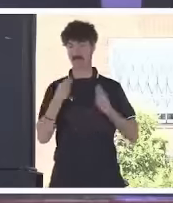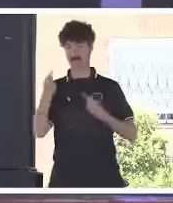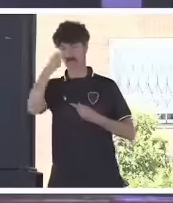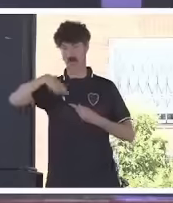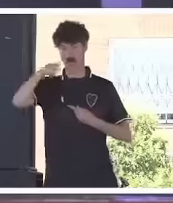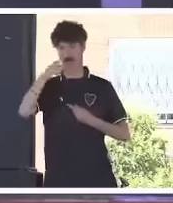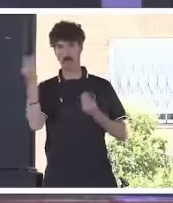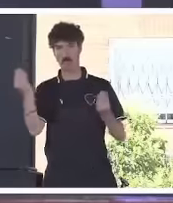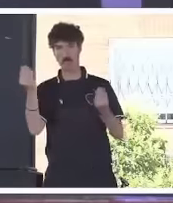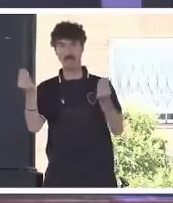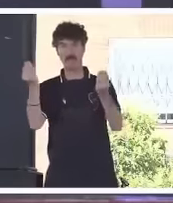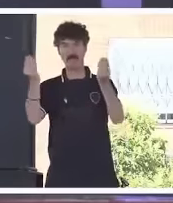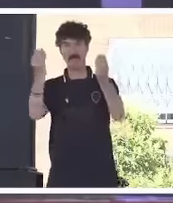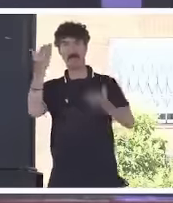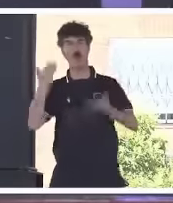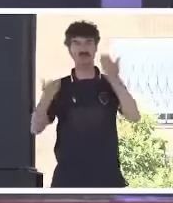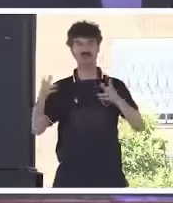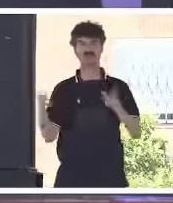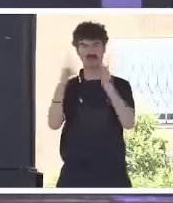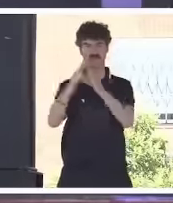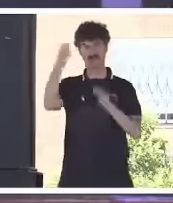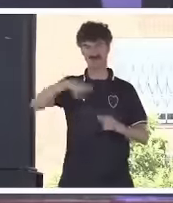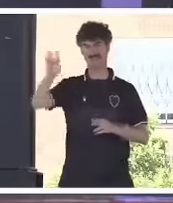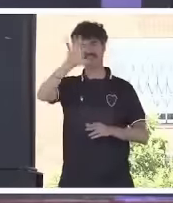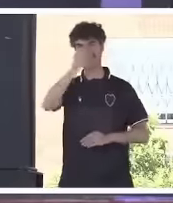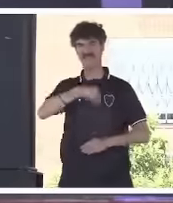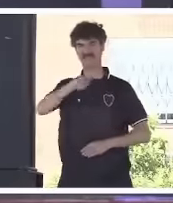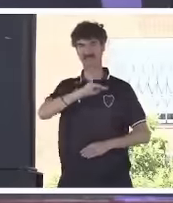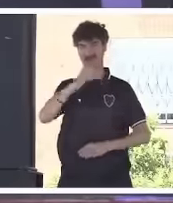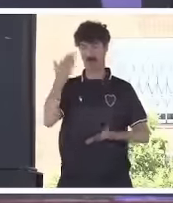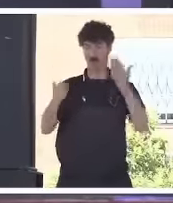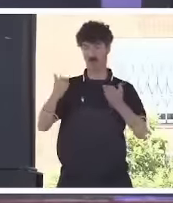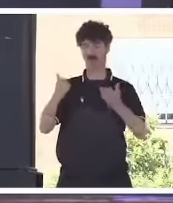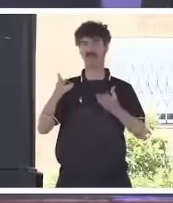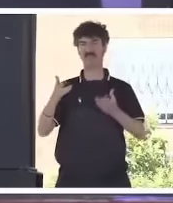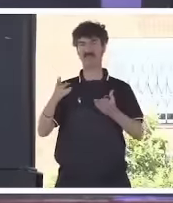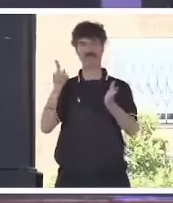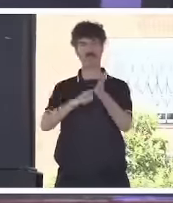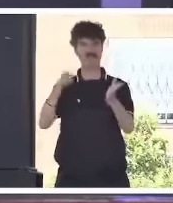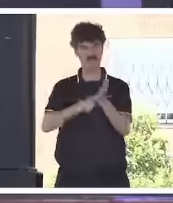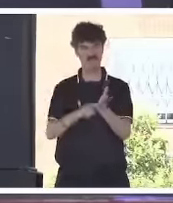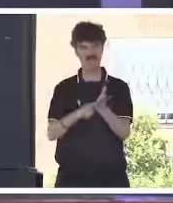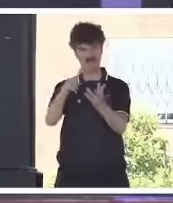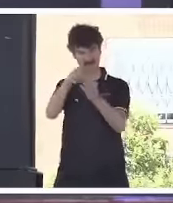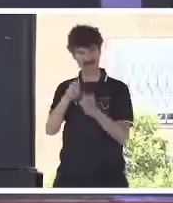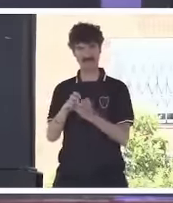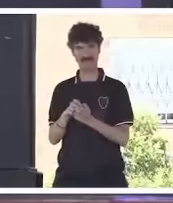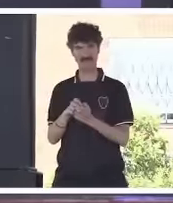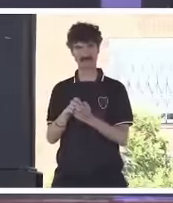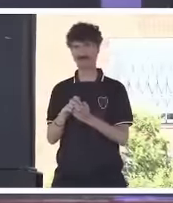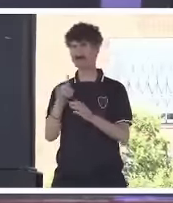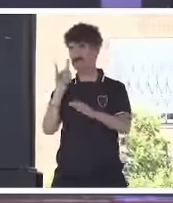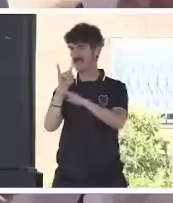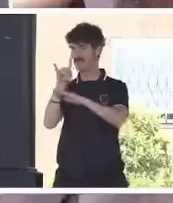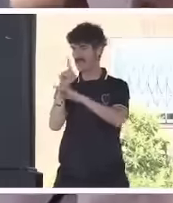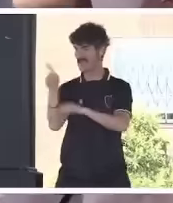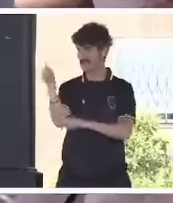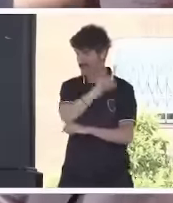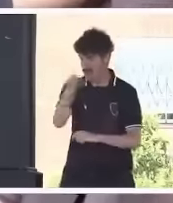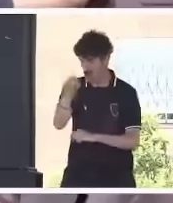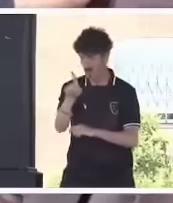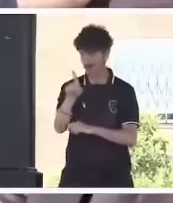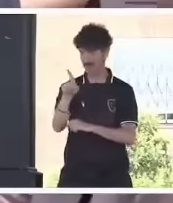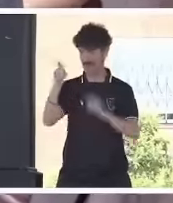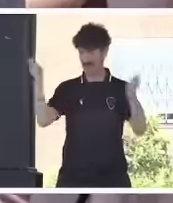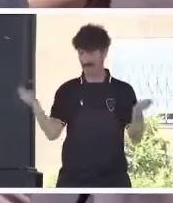que pueda empezar a ver justicia social en España gracias a la justicia fiscal. No os dejéis engañar. En esta